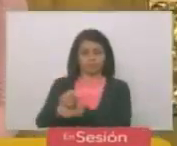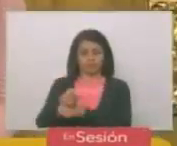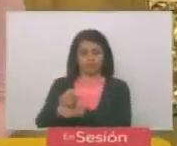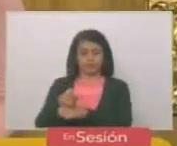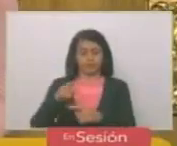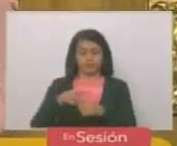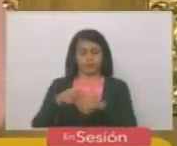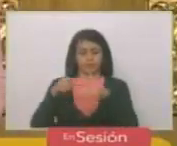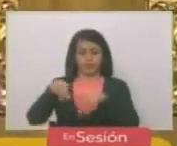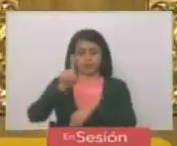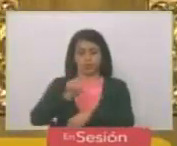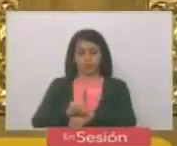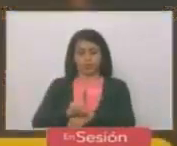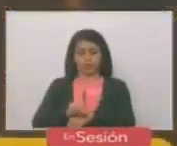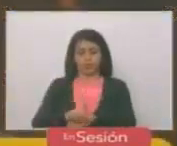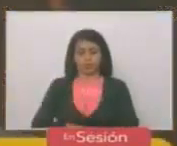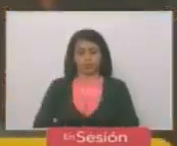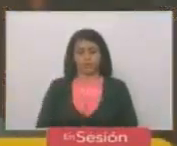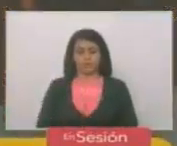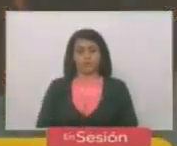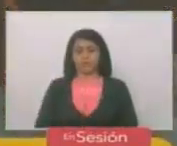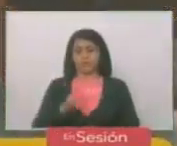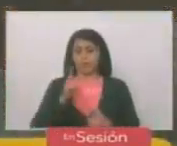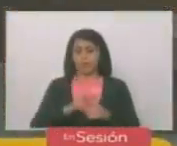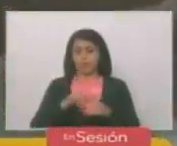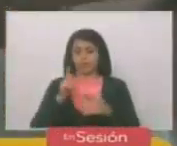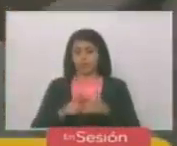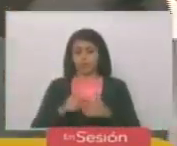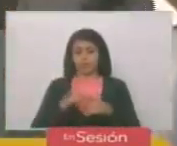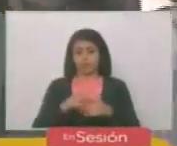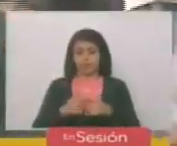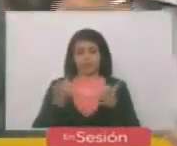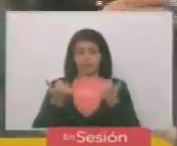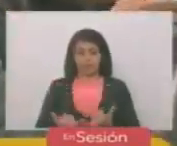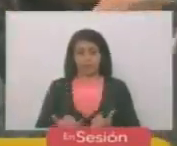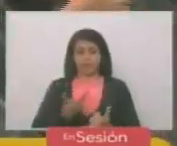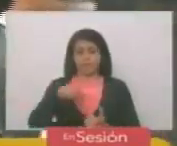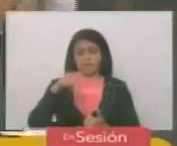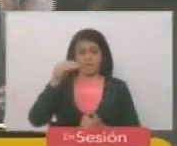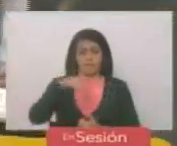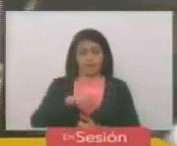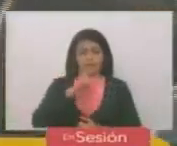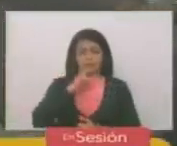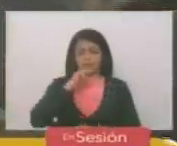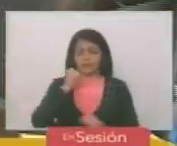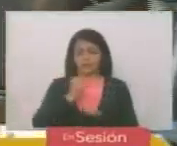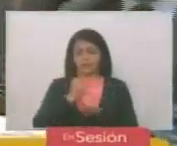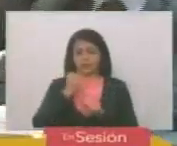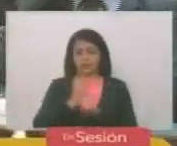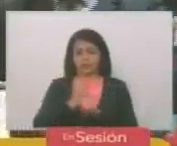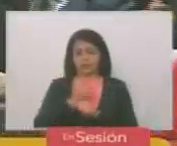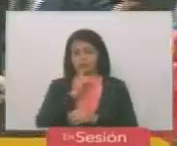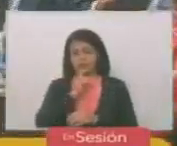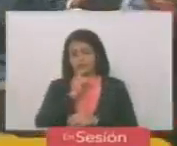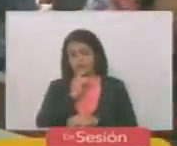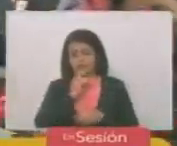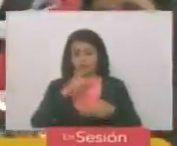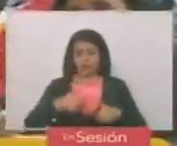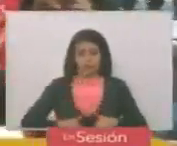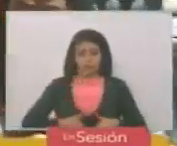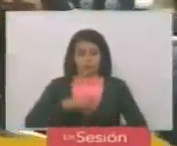del unilateralismo. Es por ello que uno de los mayores retos y desafíos que se